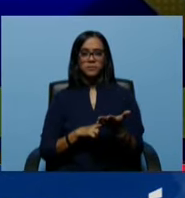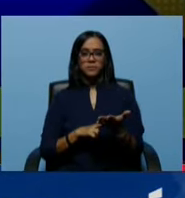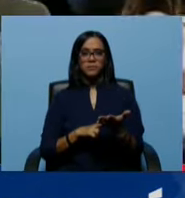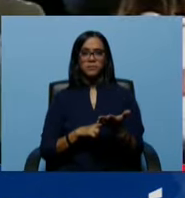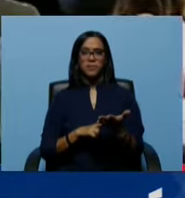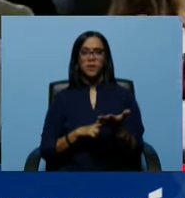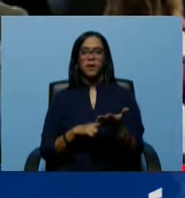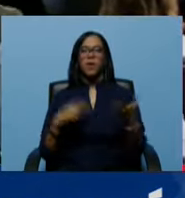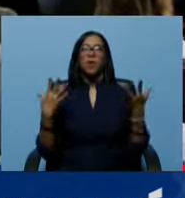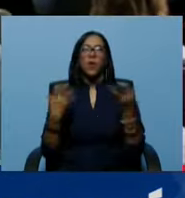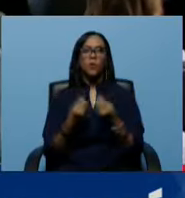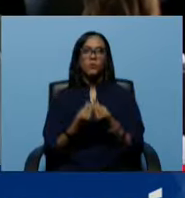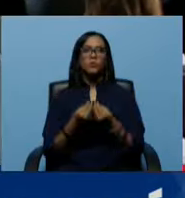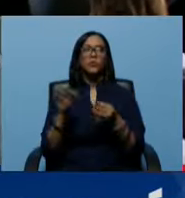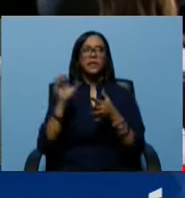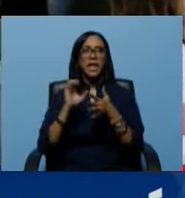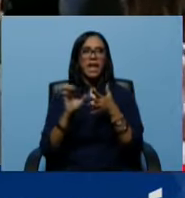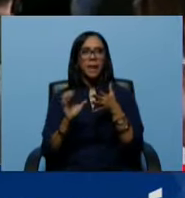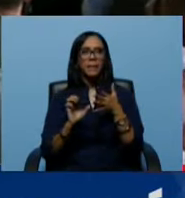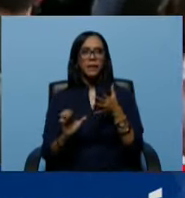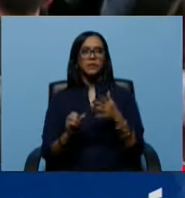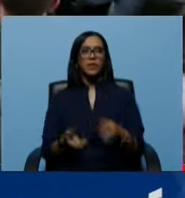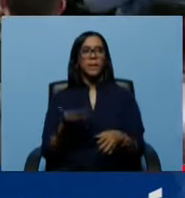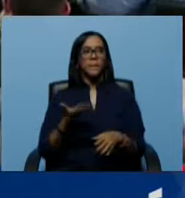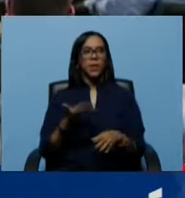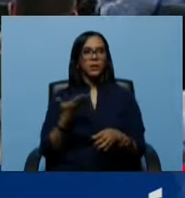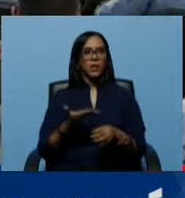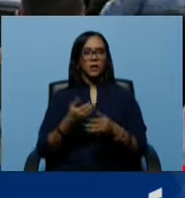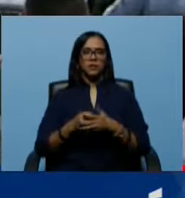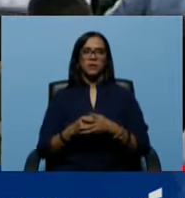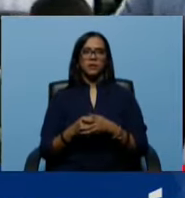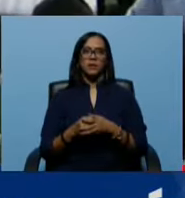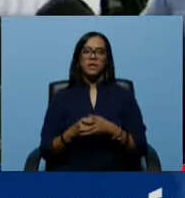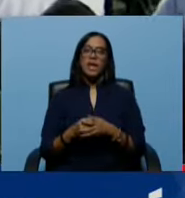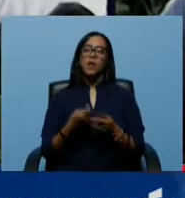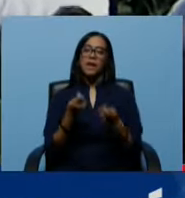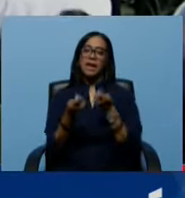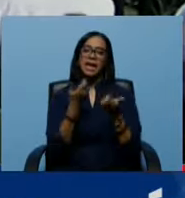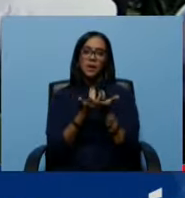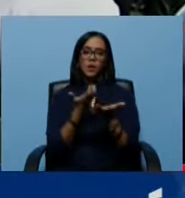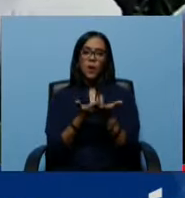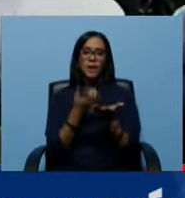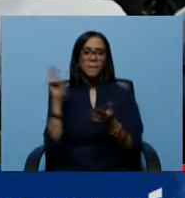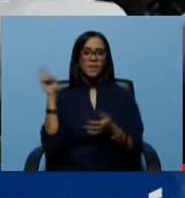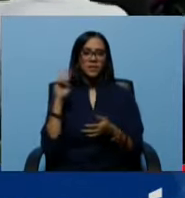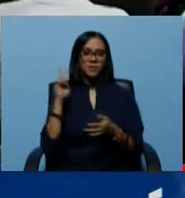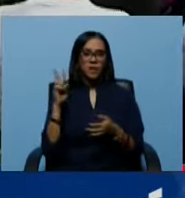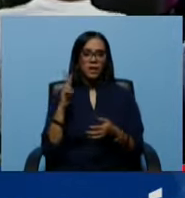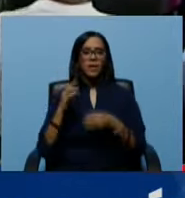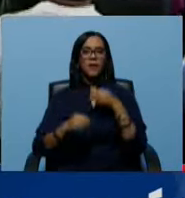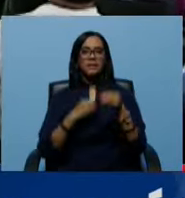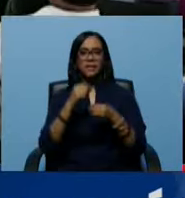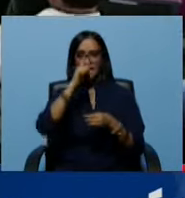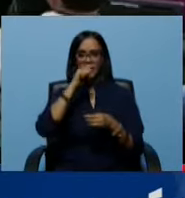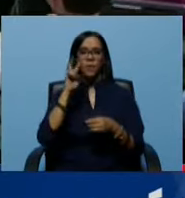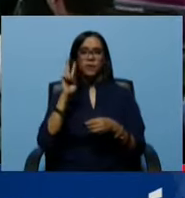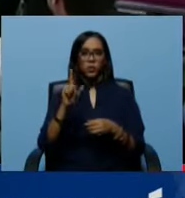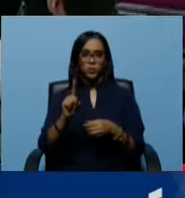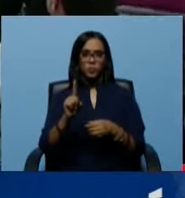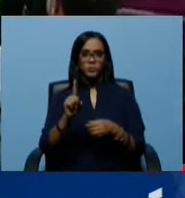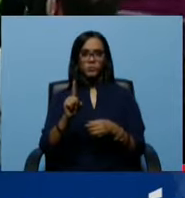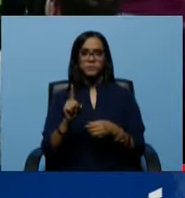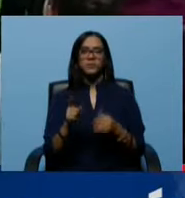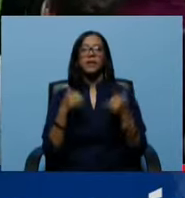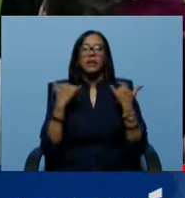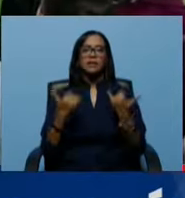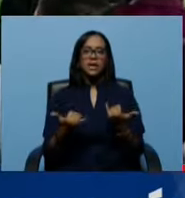con un conjunto de elementos fundamentales de lo que la economía venezolana va a ser en el siglo XXI, ya